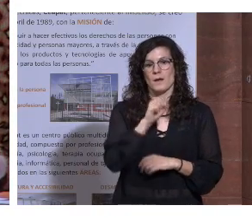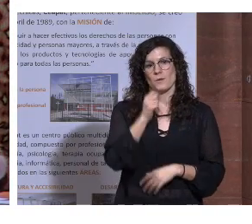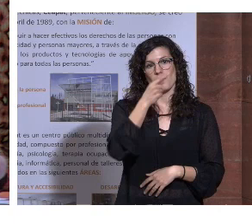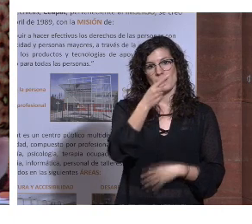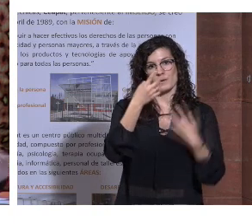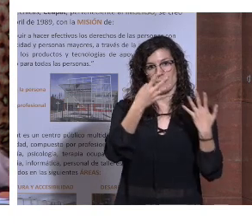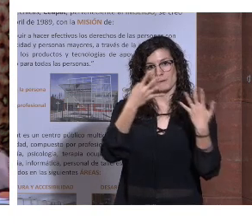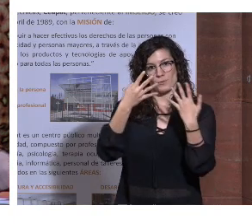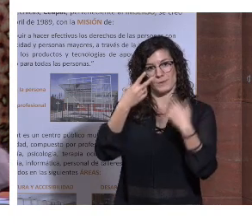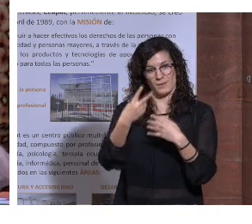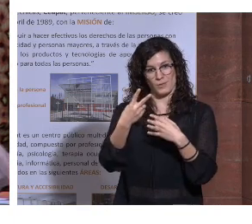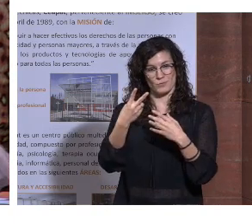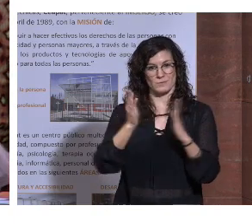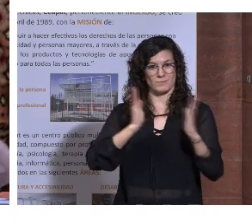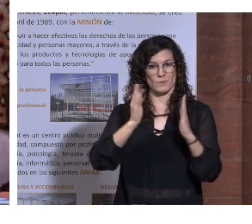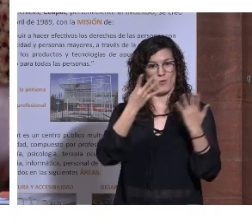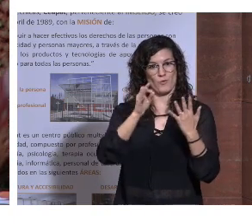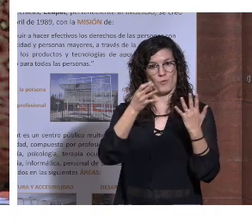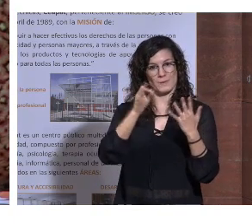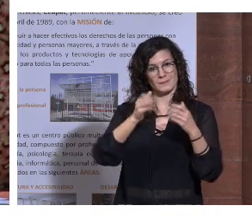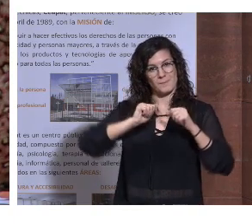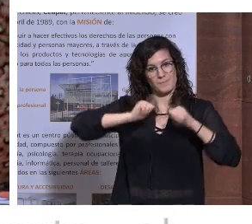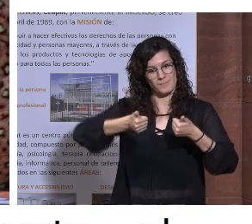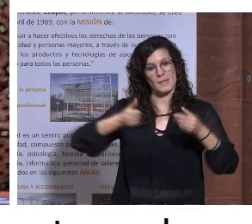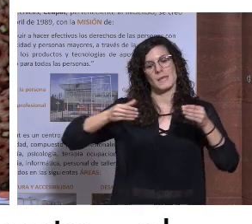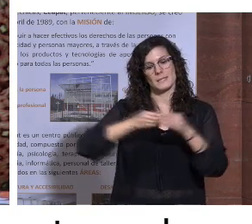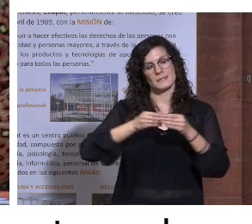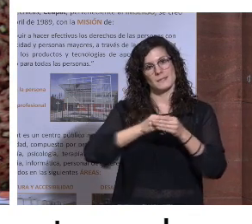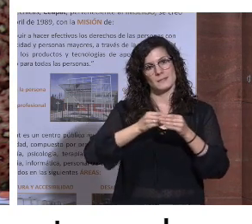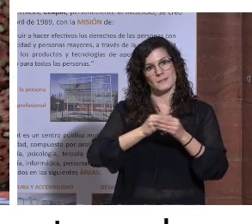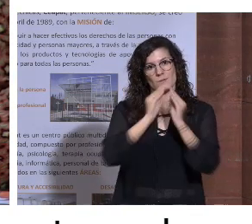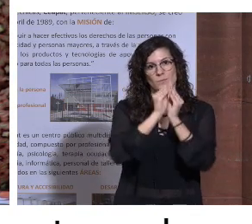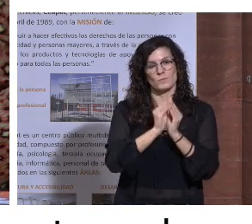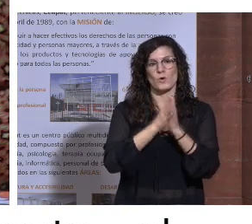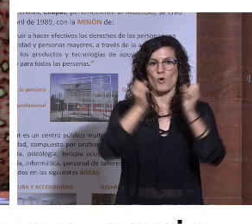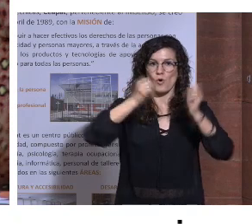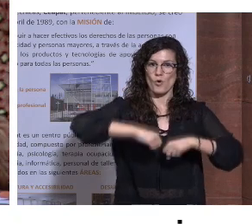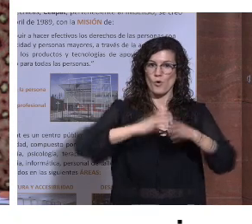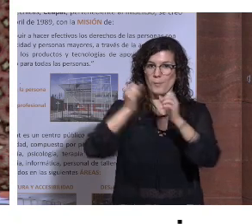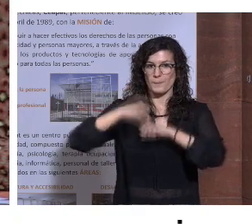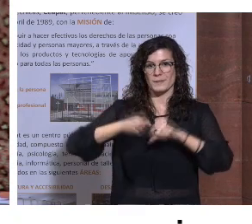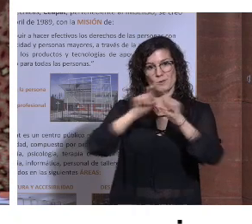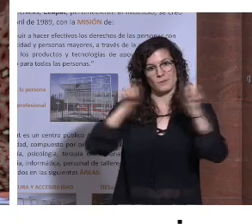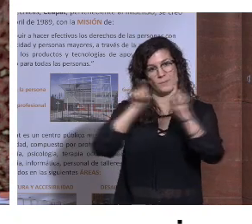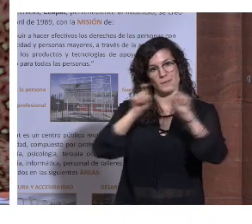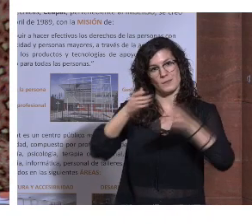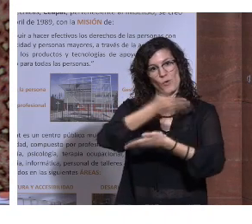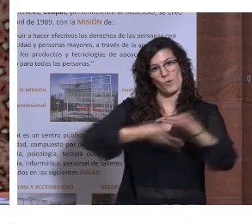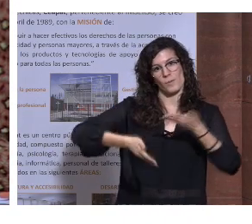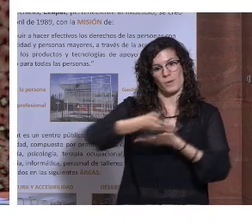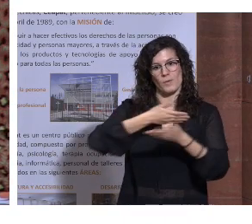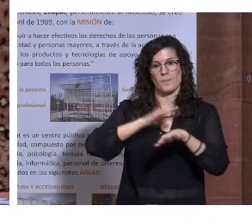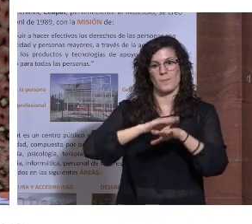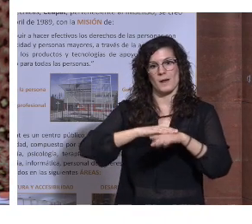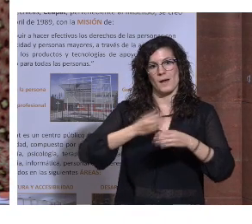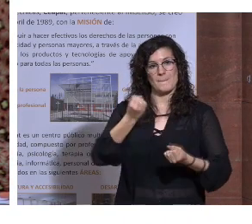1992, a principios de los 90, el Inserso comienza a desarrollar una serie de convenios de colaboración con diferentes entidades para impulsar la accesibilidad en